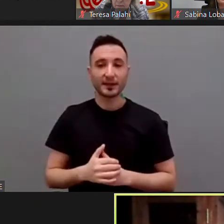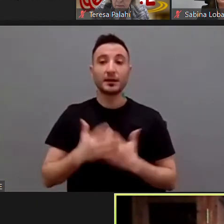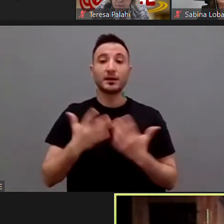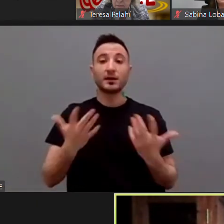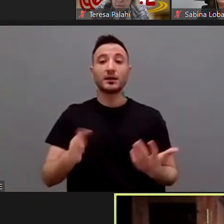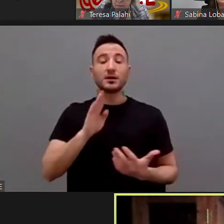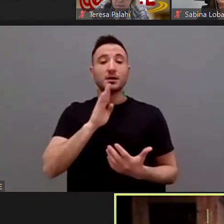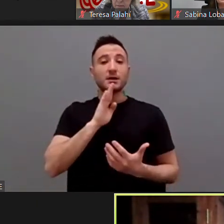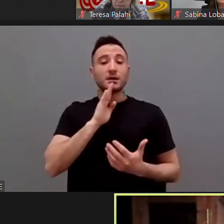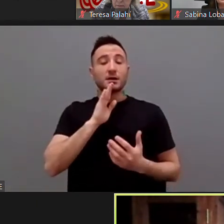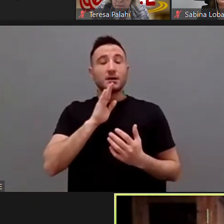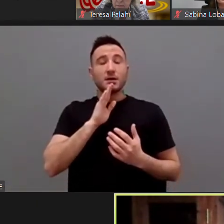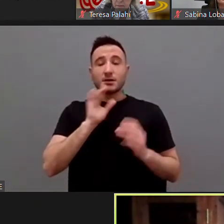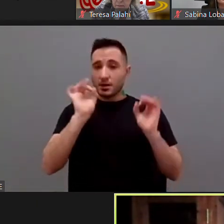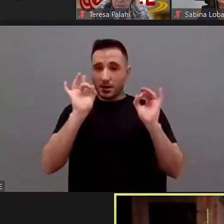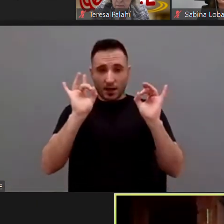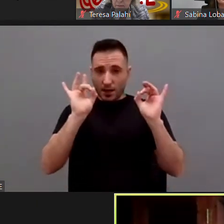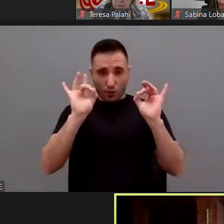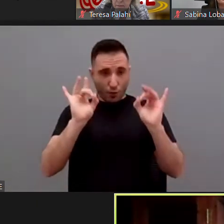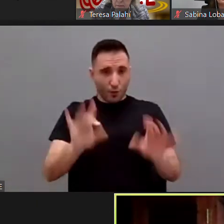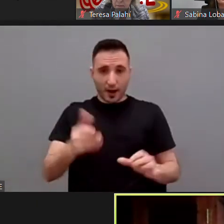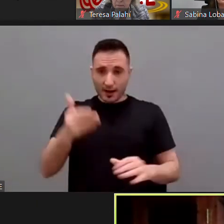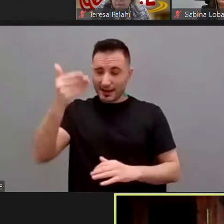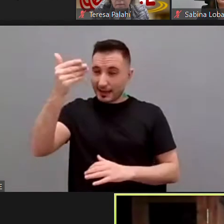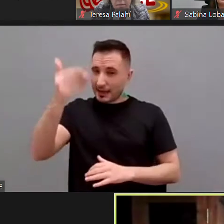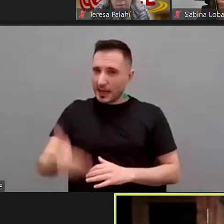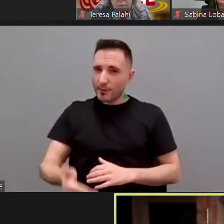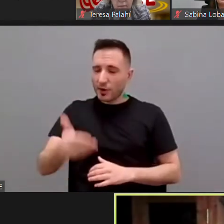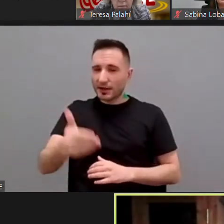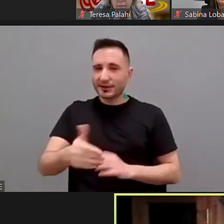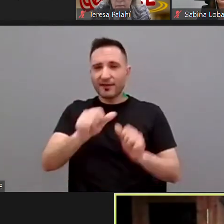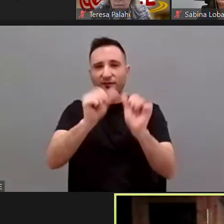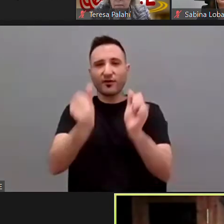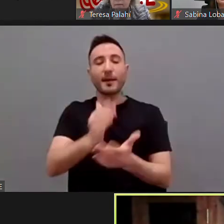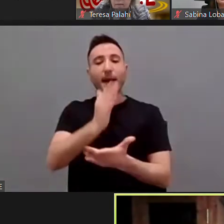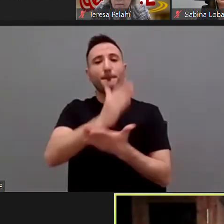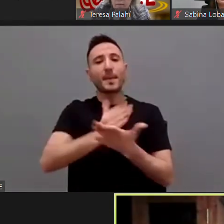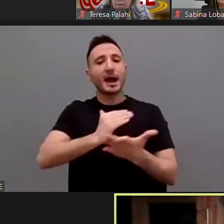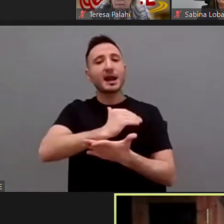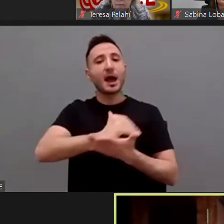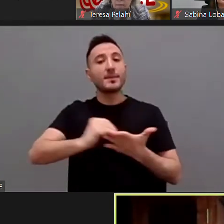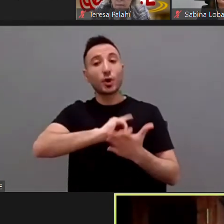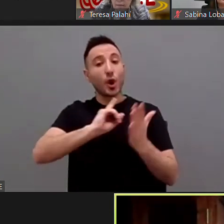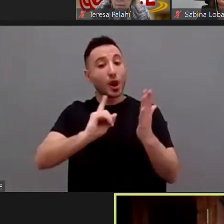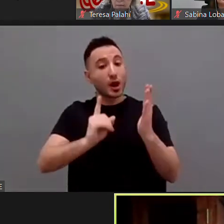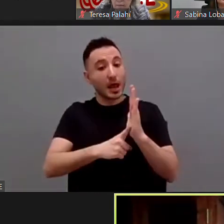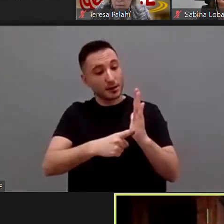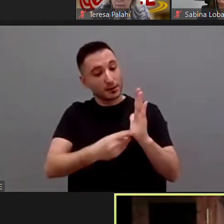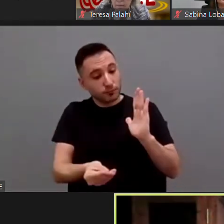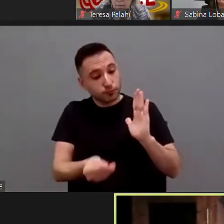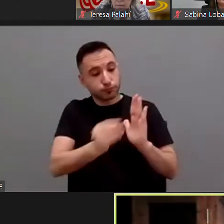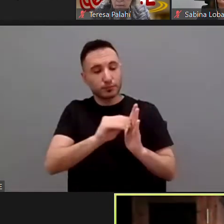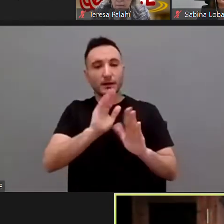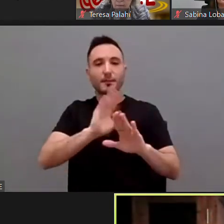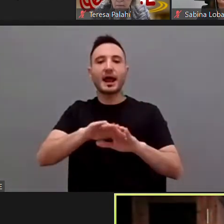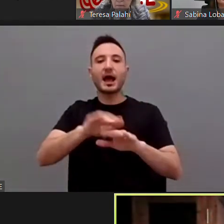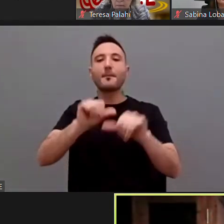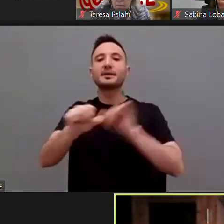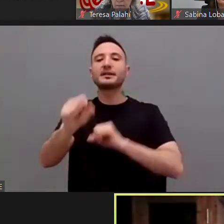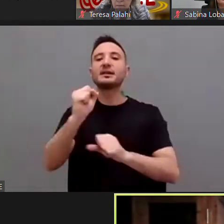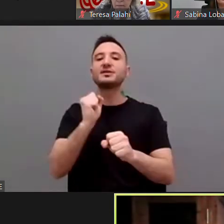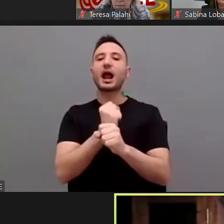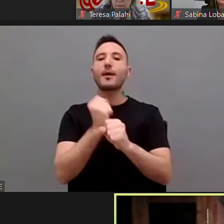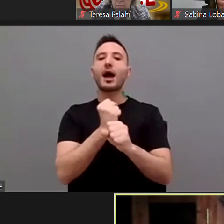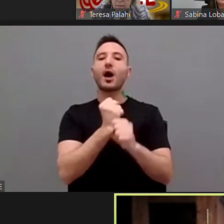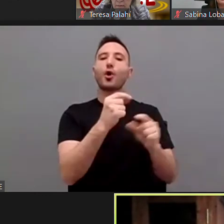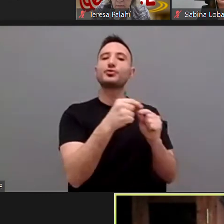Igualmente es muy importante el parámetro que ha marcado la ley para hacer un trabajo a distancia. Puede ser tanto